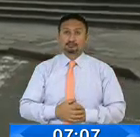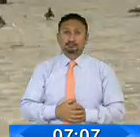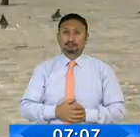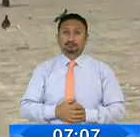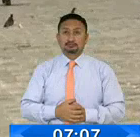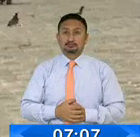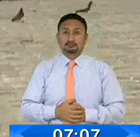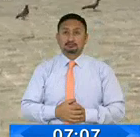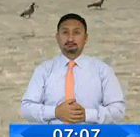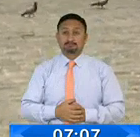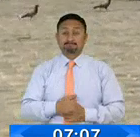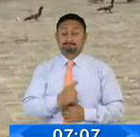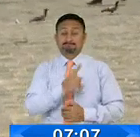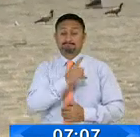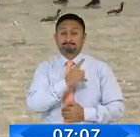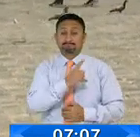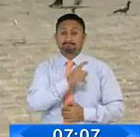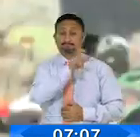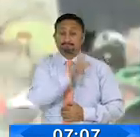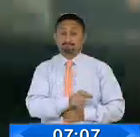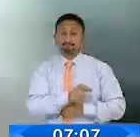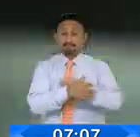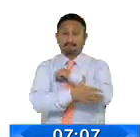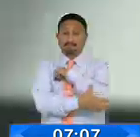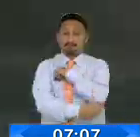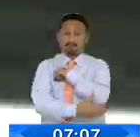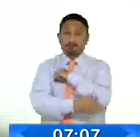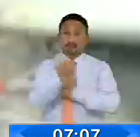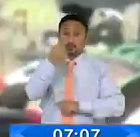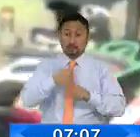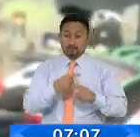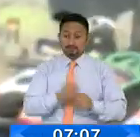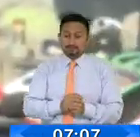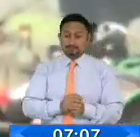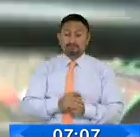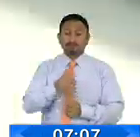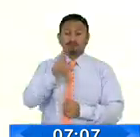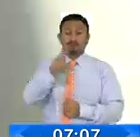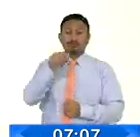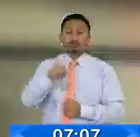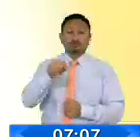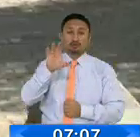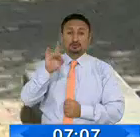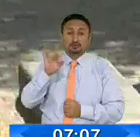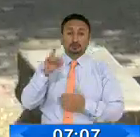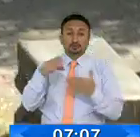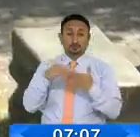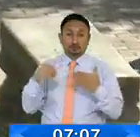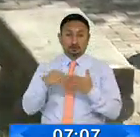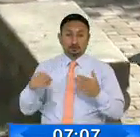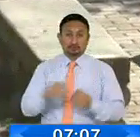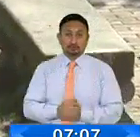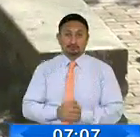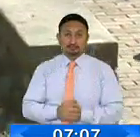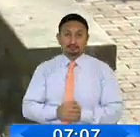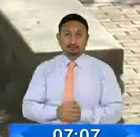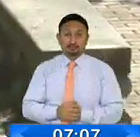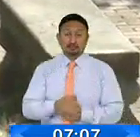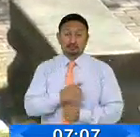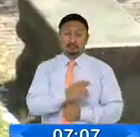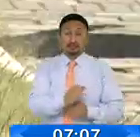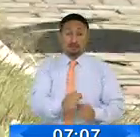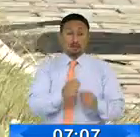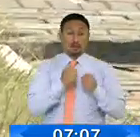Una persona en situación de pobreza en el país percibe al día menos de 2.8 dólares y una persona en condición de extrema pobreza vive